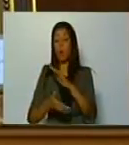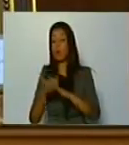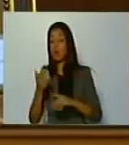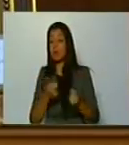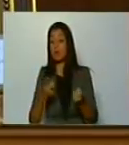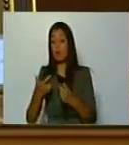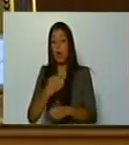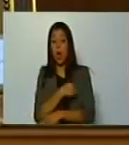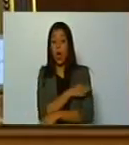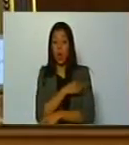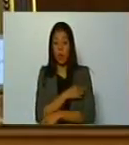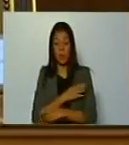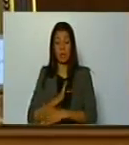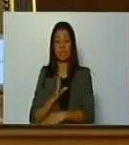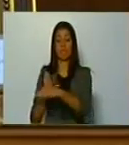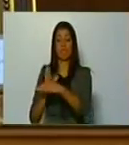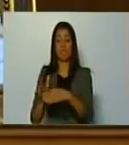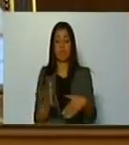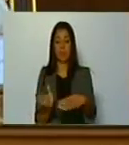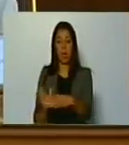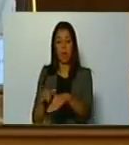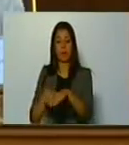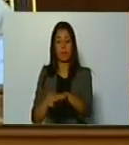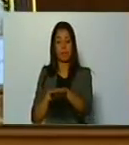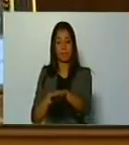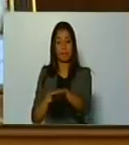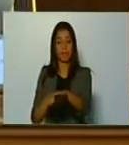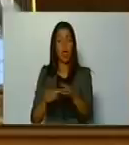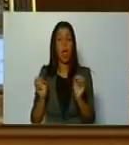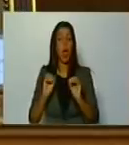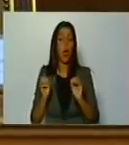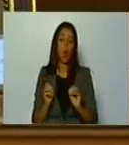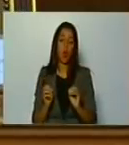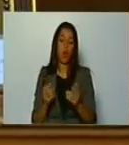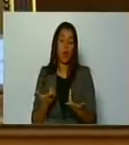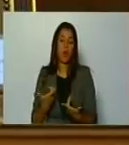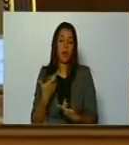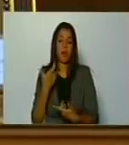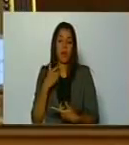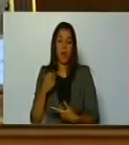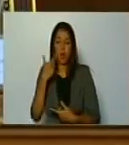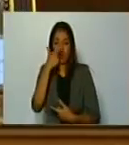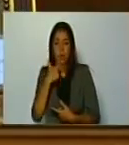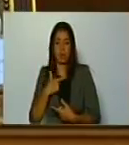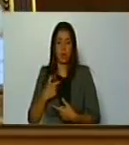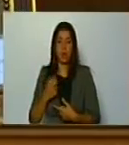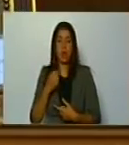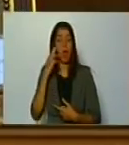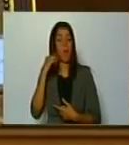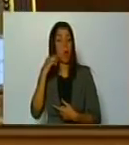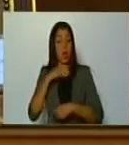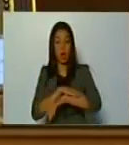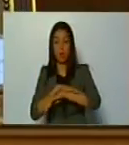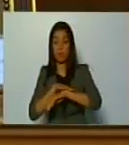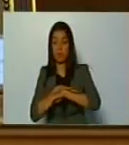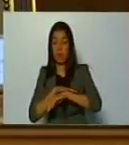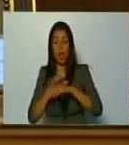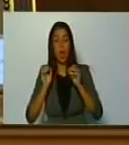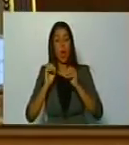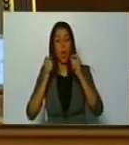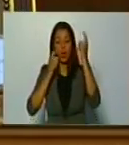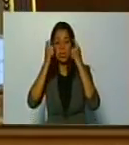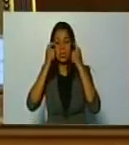de gravedad o podía sencillamente ser víctima de una quema por el color de piel o por el aspecto